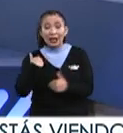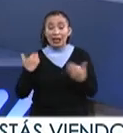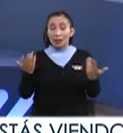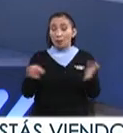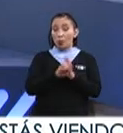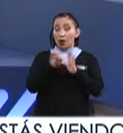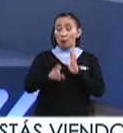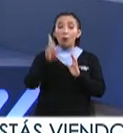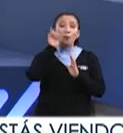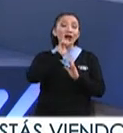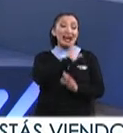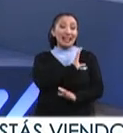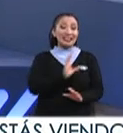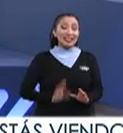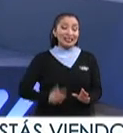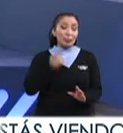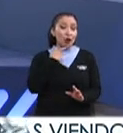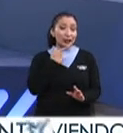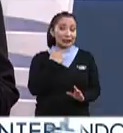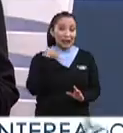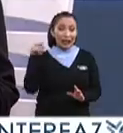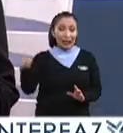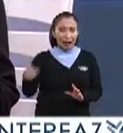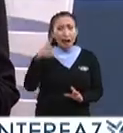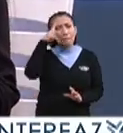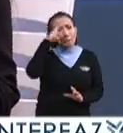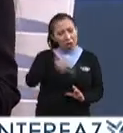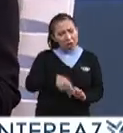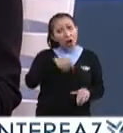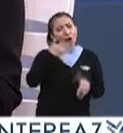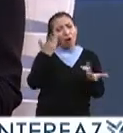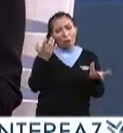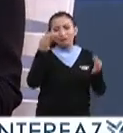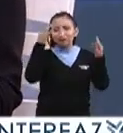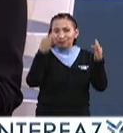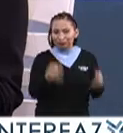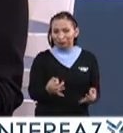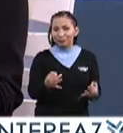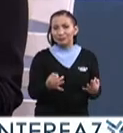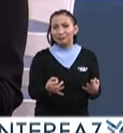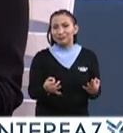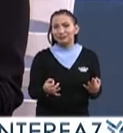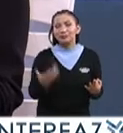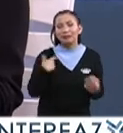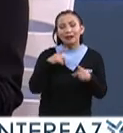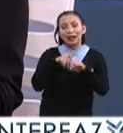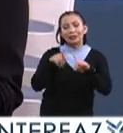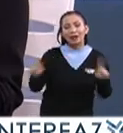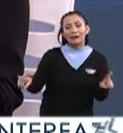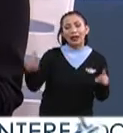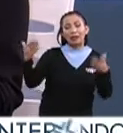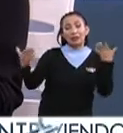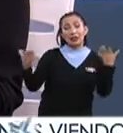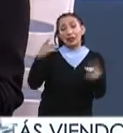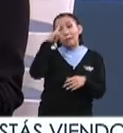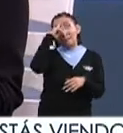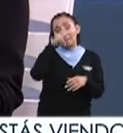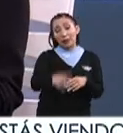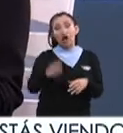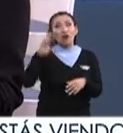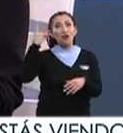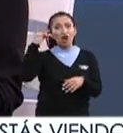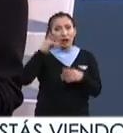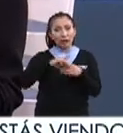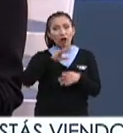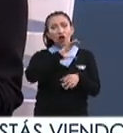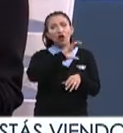representación política de las mujeres, México cumple con mi predicción, ¿no? Las diferencias son sustantivas. México,